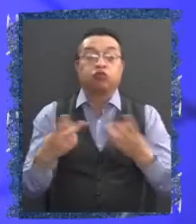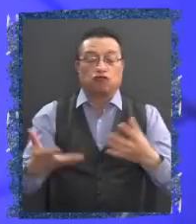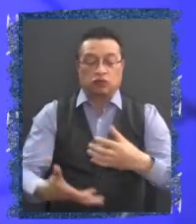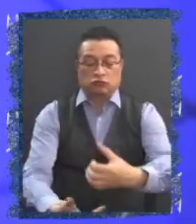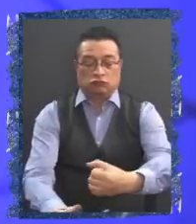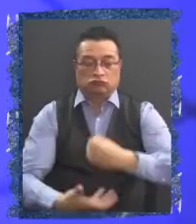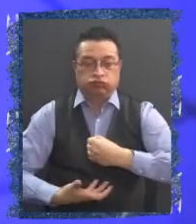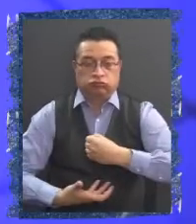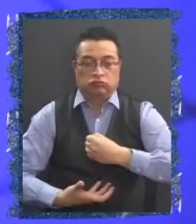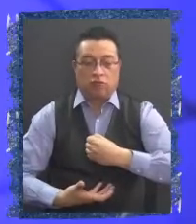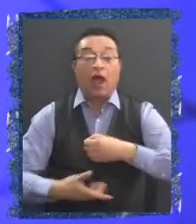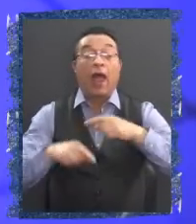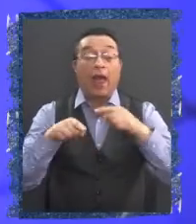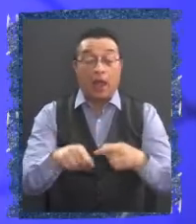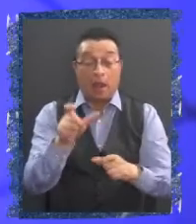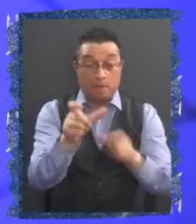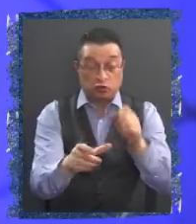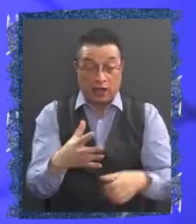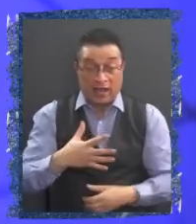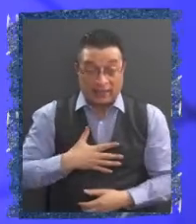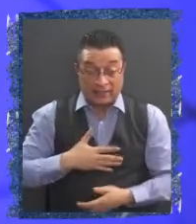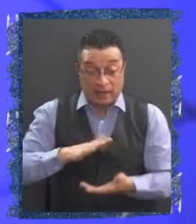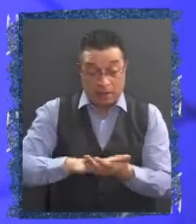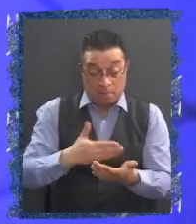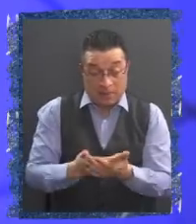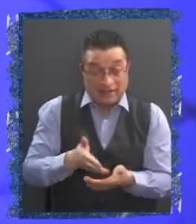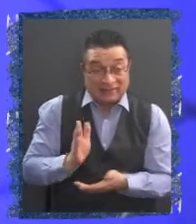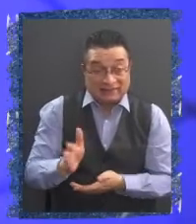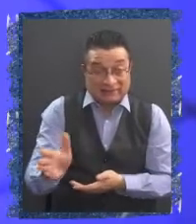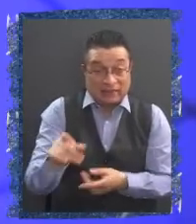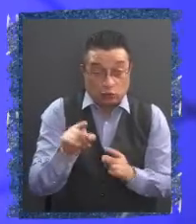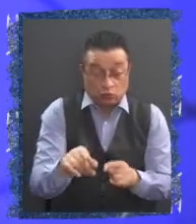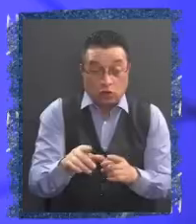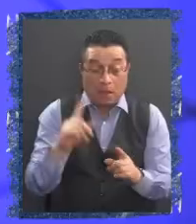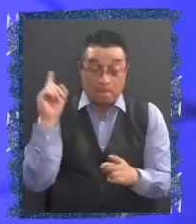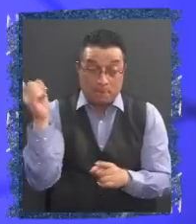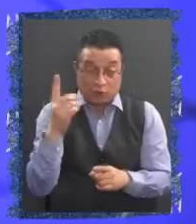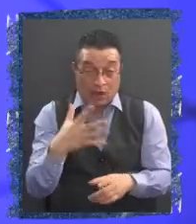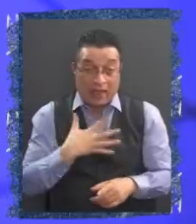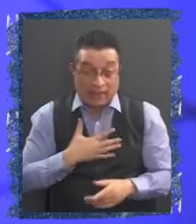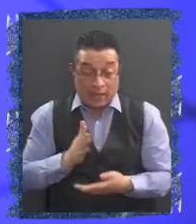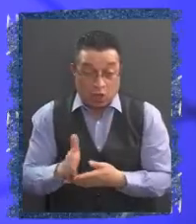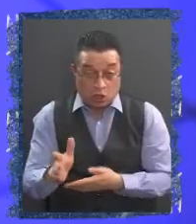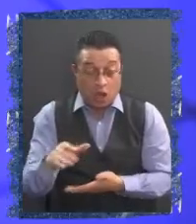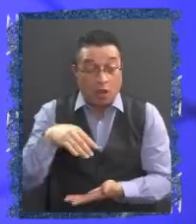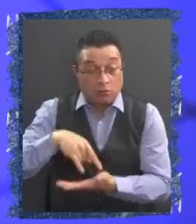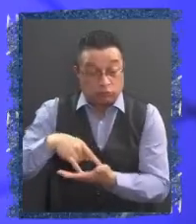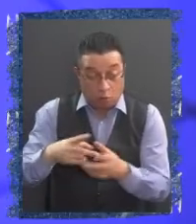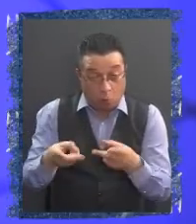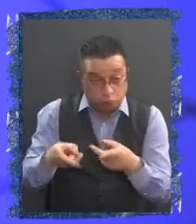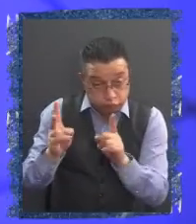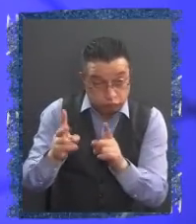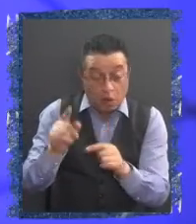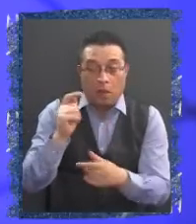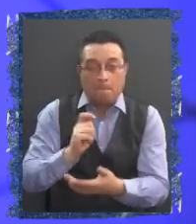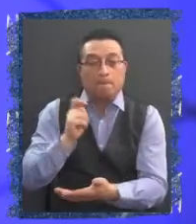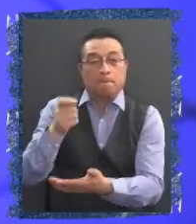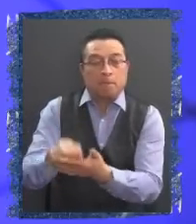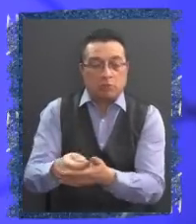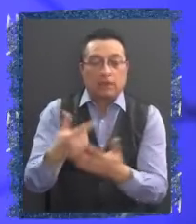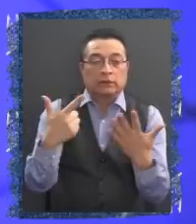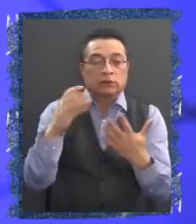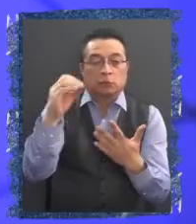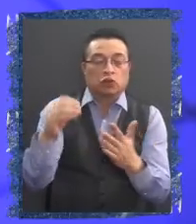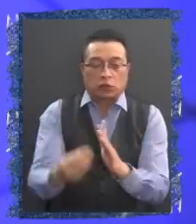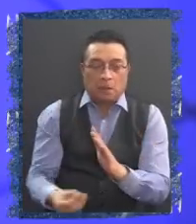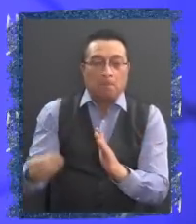si las personas quieren mantener su plan de salud, siempre y cuando el Congreso lo permita, van a tener que pagar un otro 7%